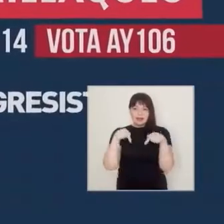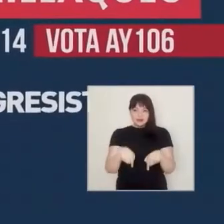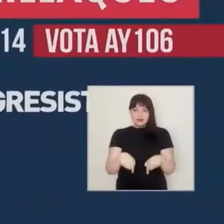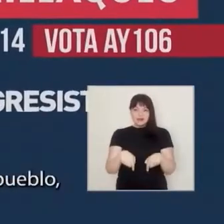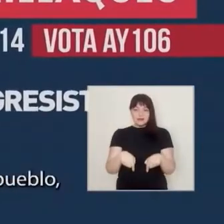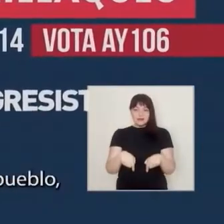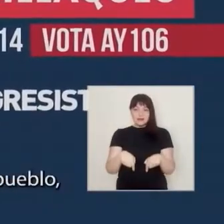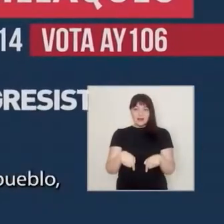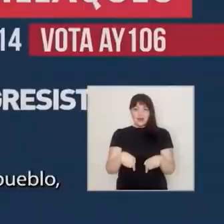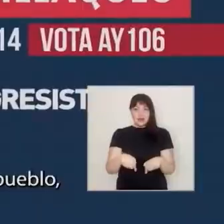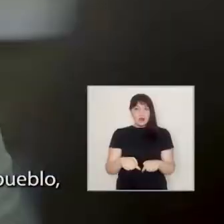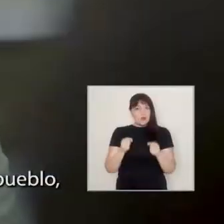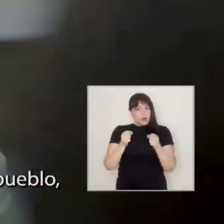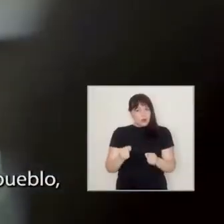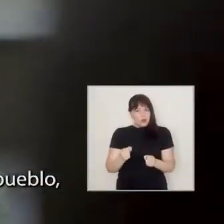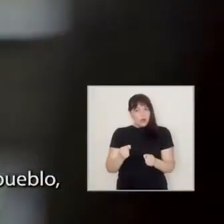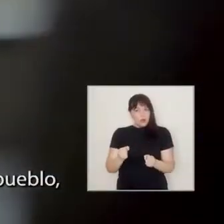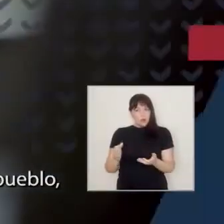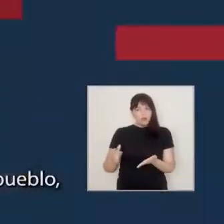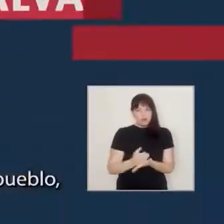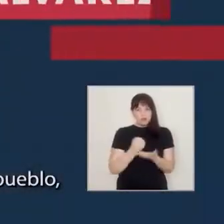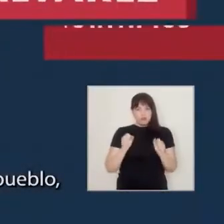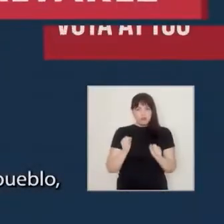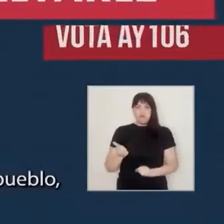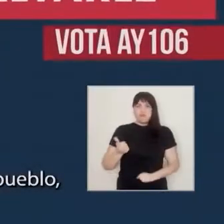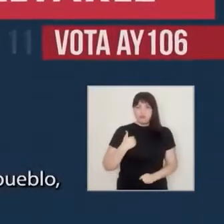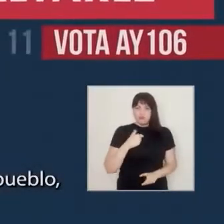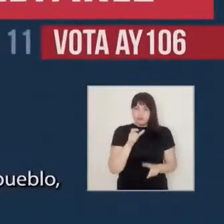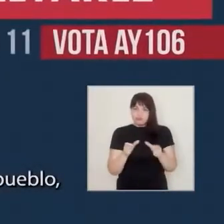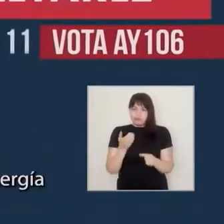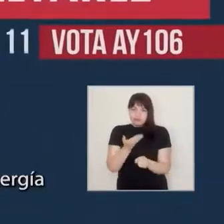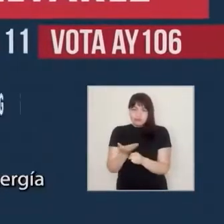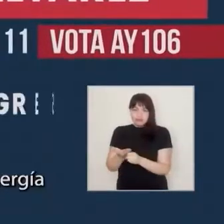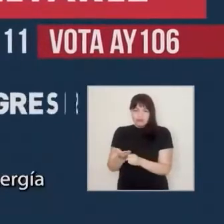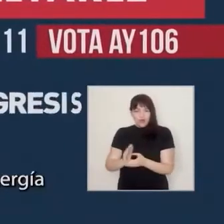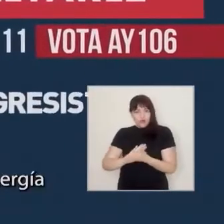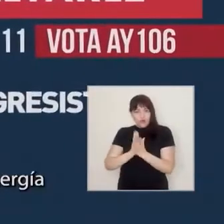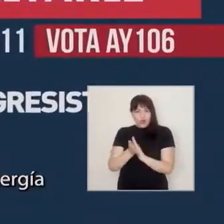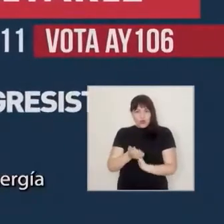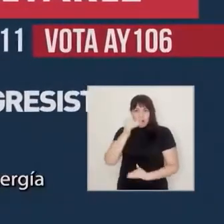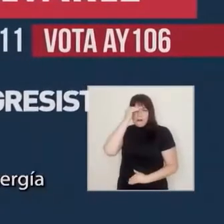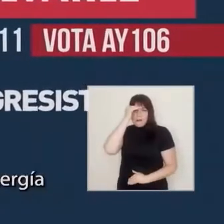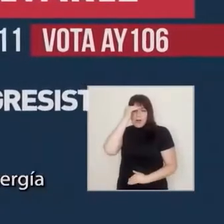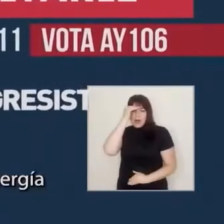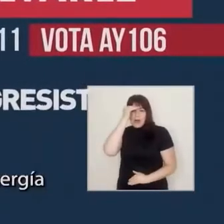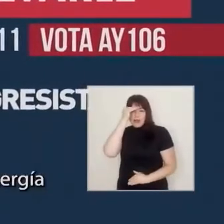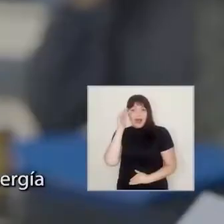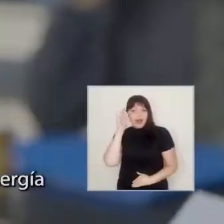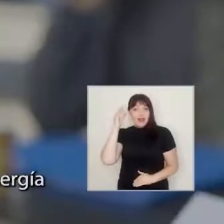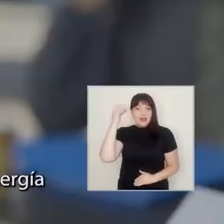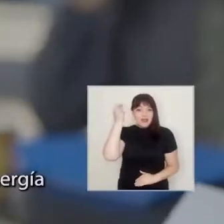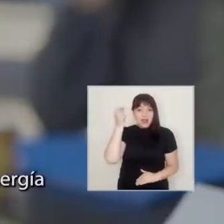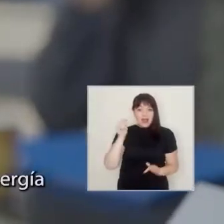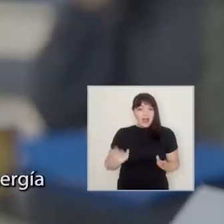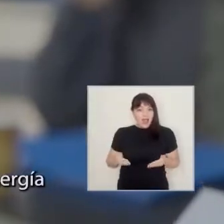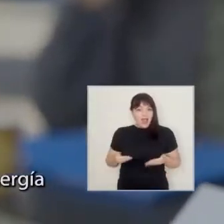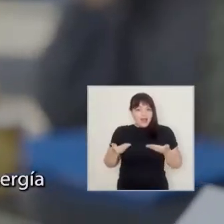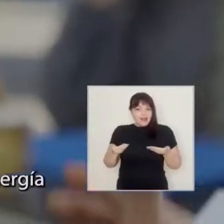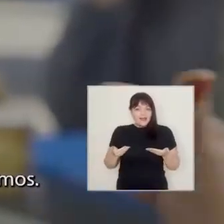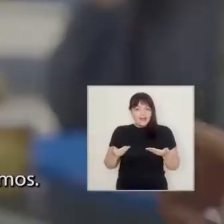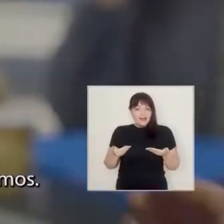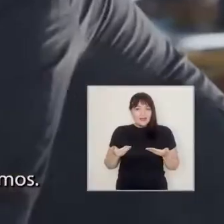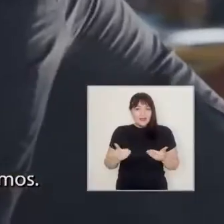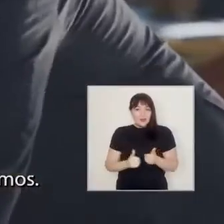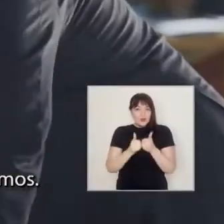cambio es hoy y estaremos a la altura de lo que exige nuestro pueblo, poniendo toda nuestra experiencia, ideas y